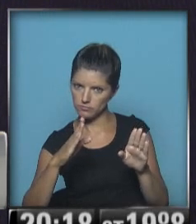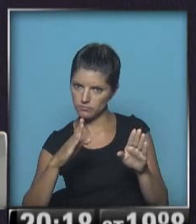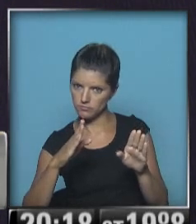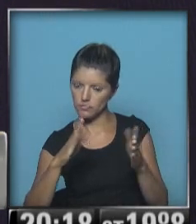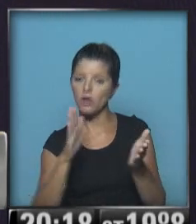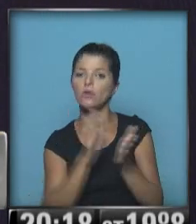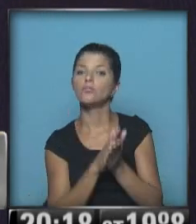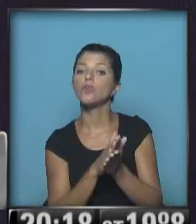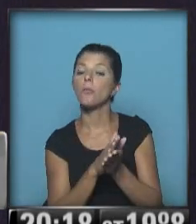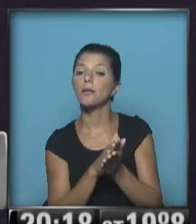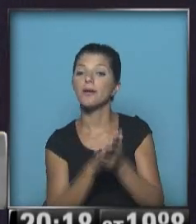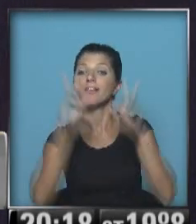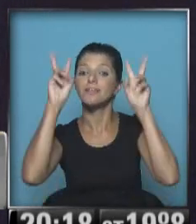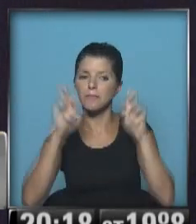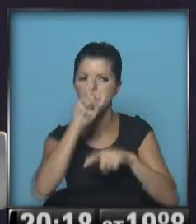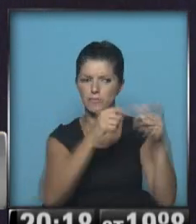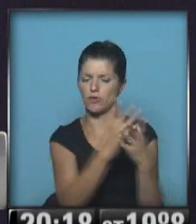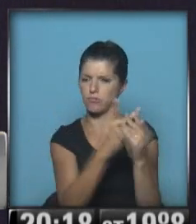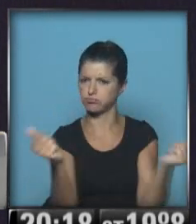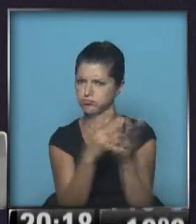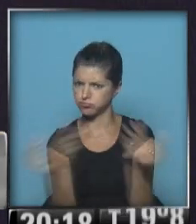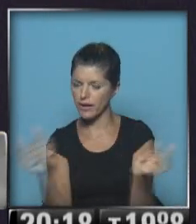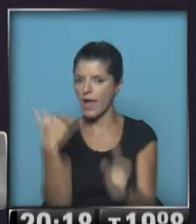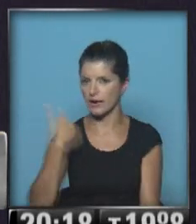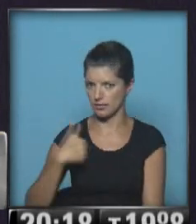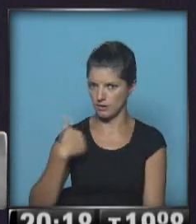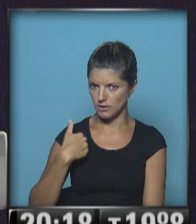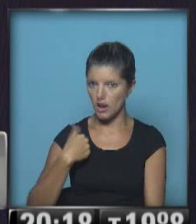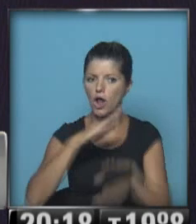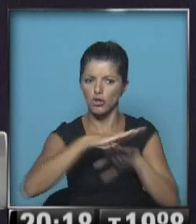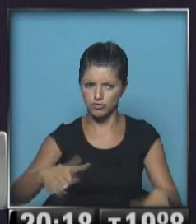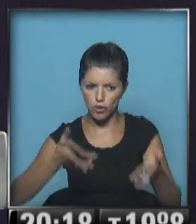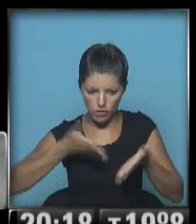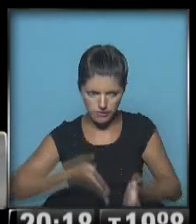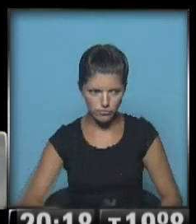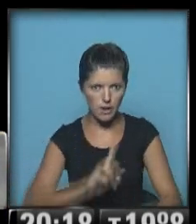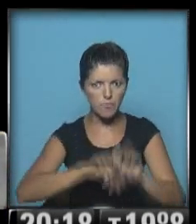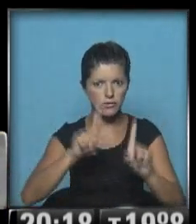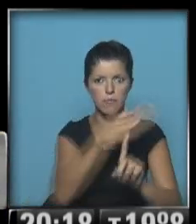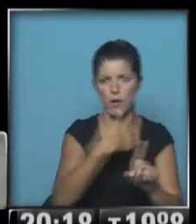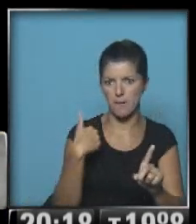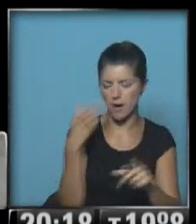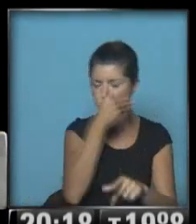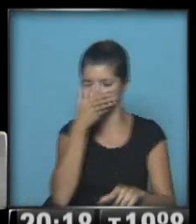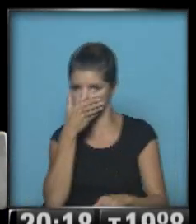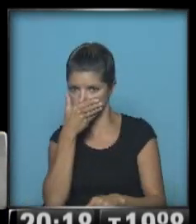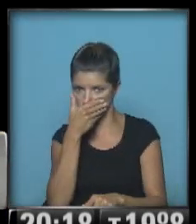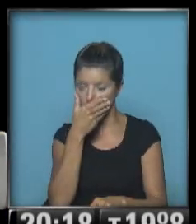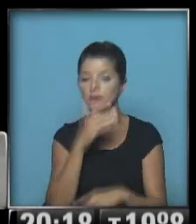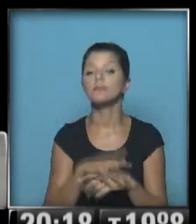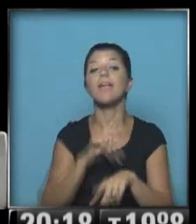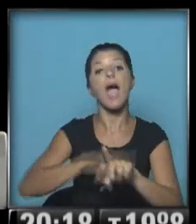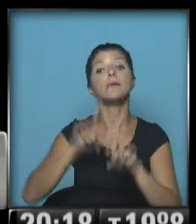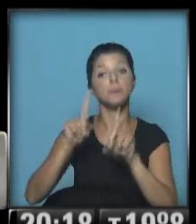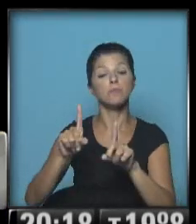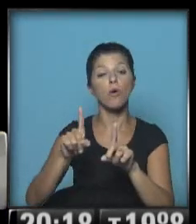tema de de las desapariciones en el tema de los chicos nacidos en cautiverio y ahí es cuando la